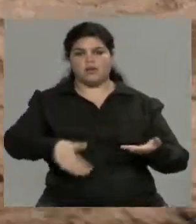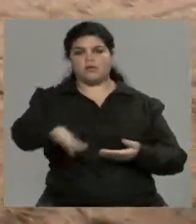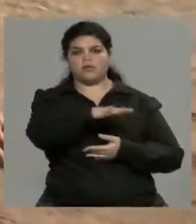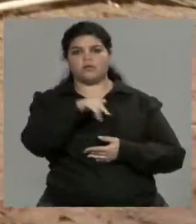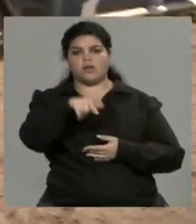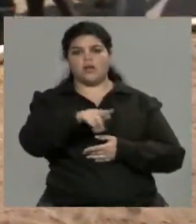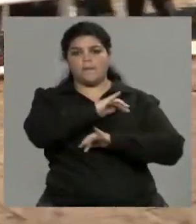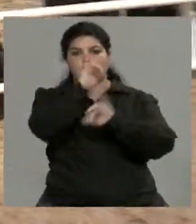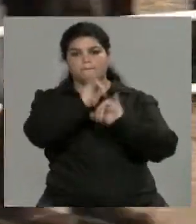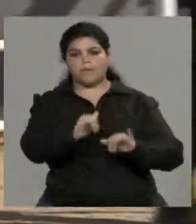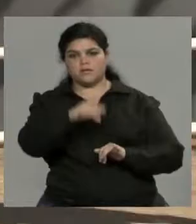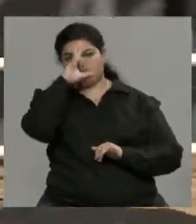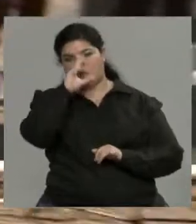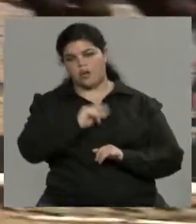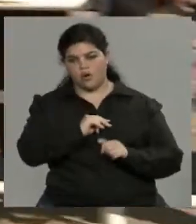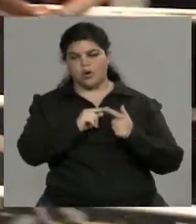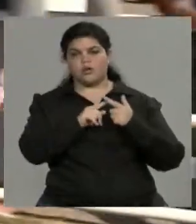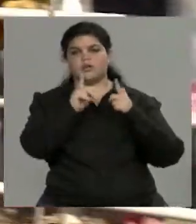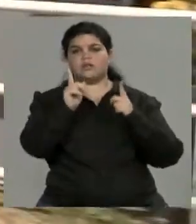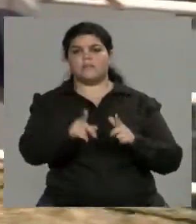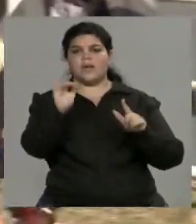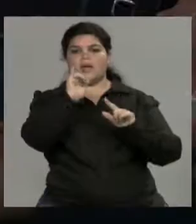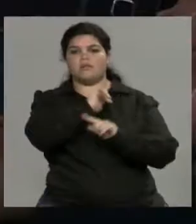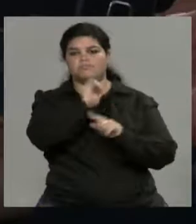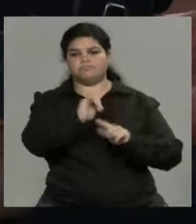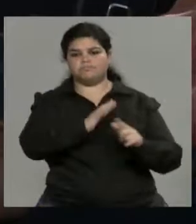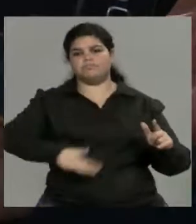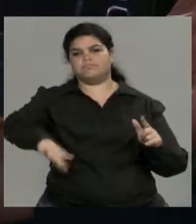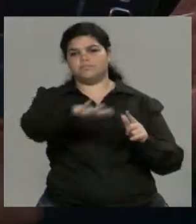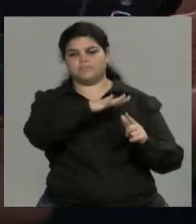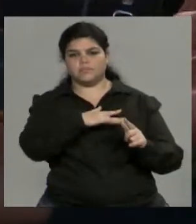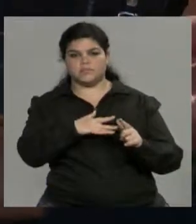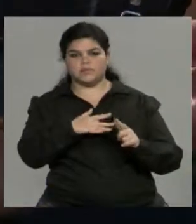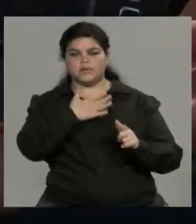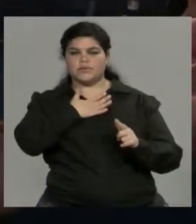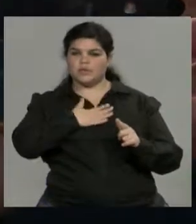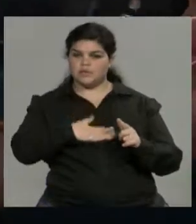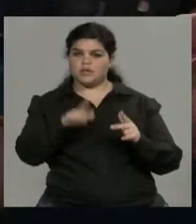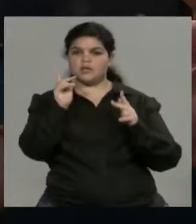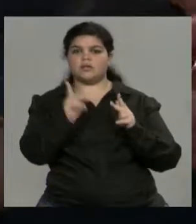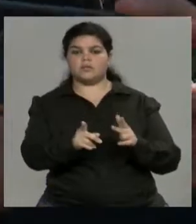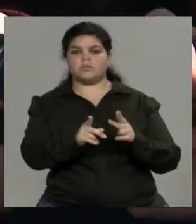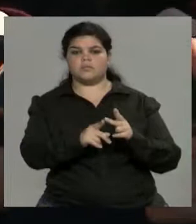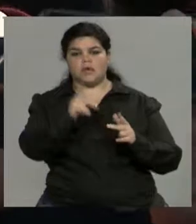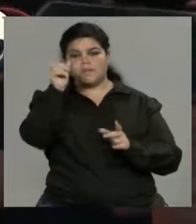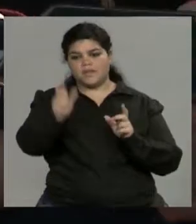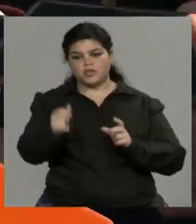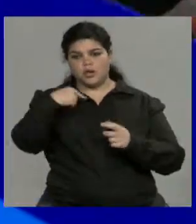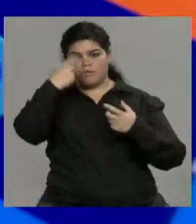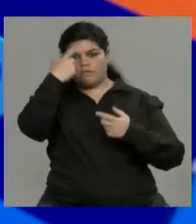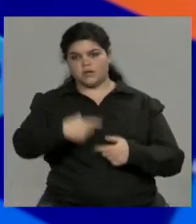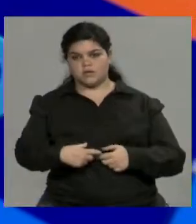de paz, de valores, de armonía social y para el individuo, desde luego, la parte física.